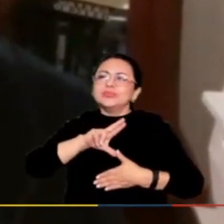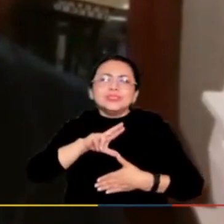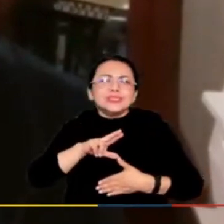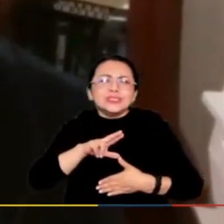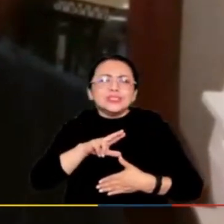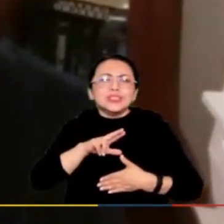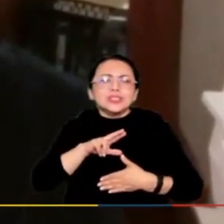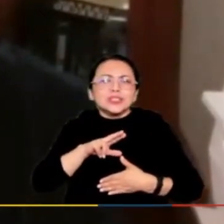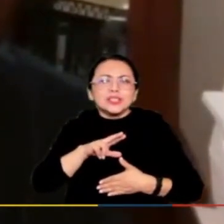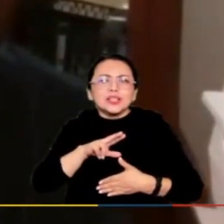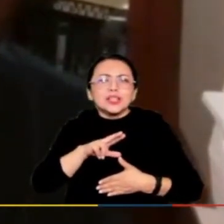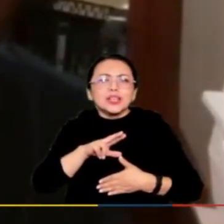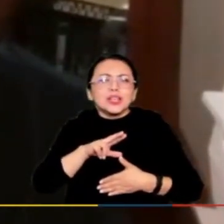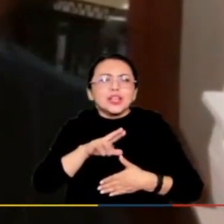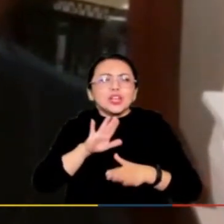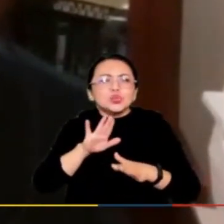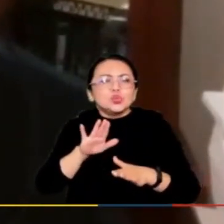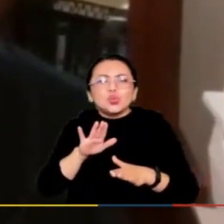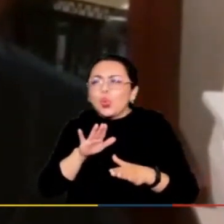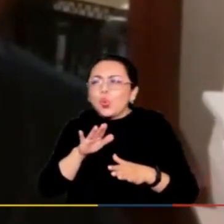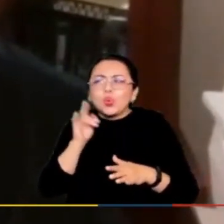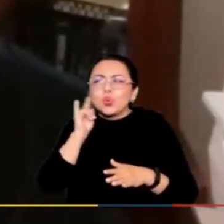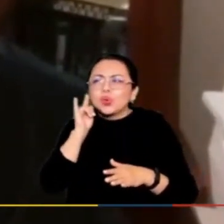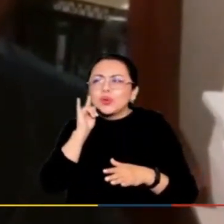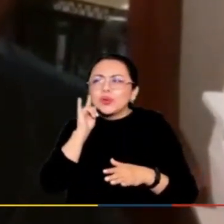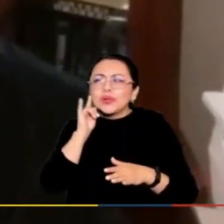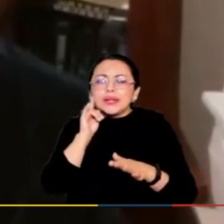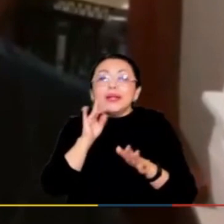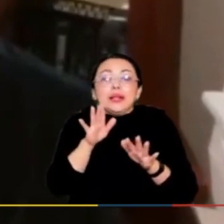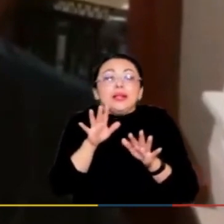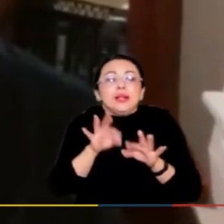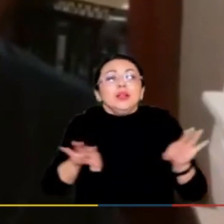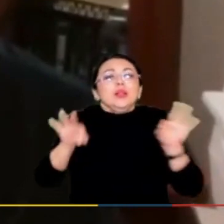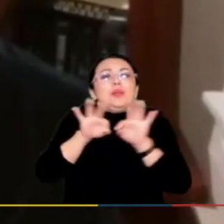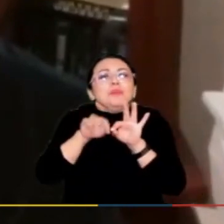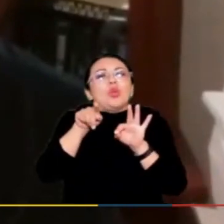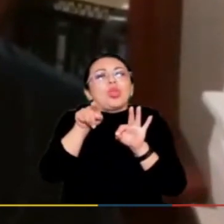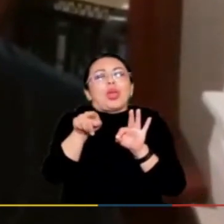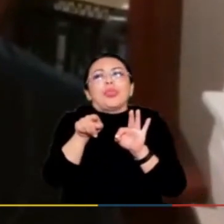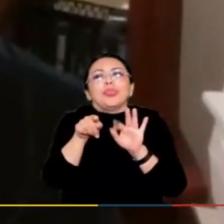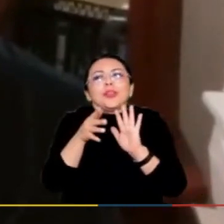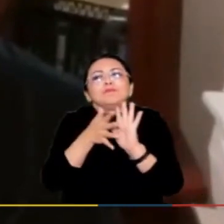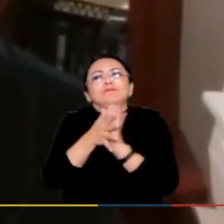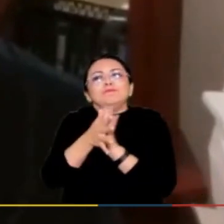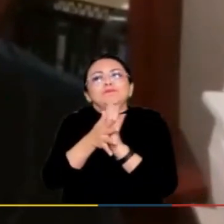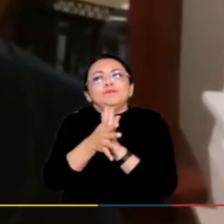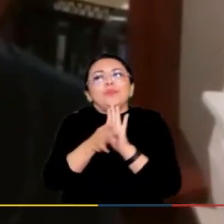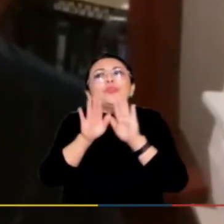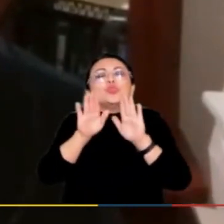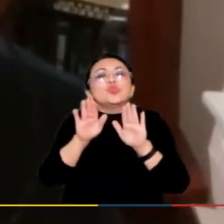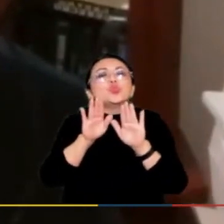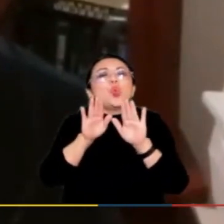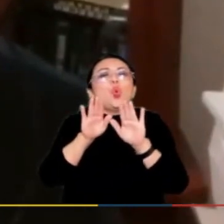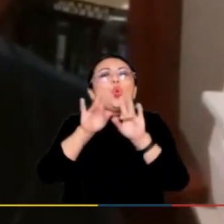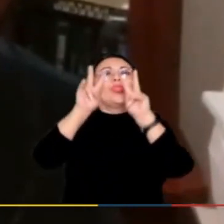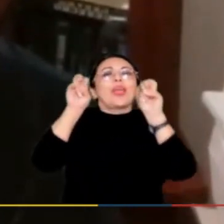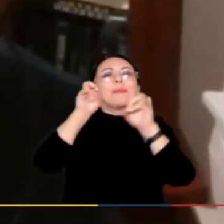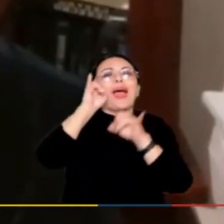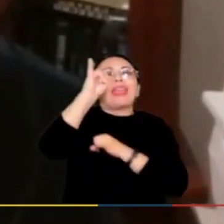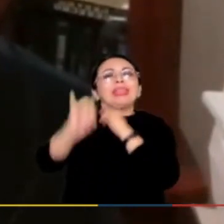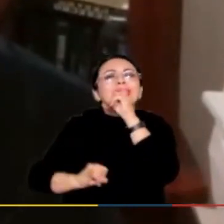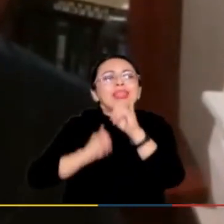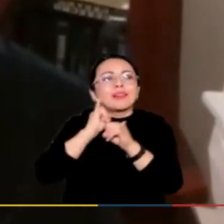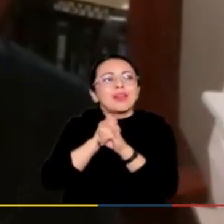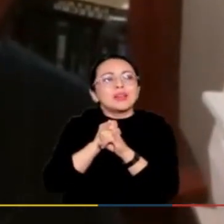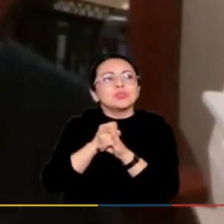el convenio de la ley. Sería muy bueno tener una ilustración si en el ámbito internacional